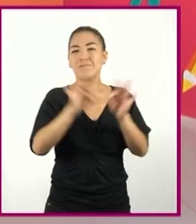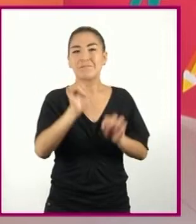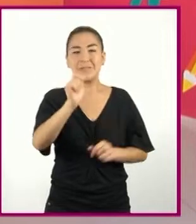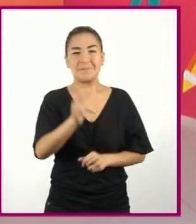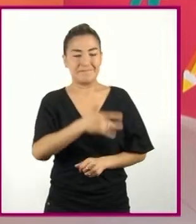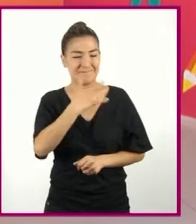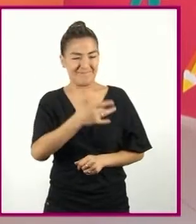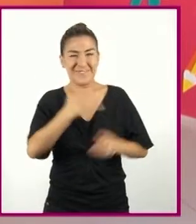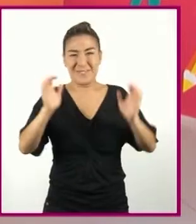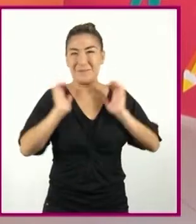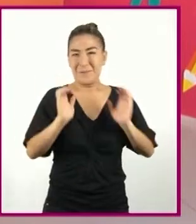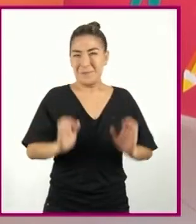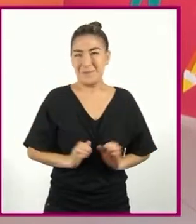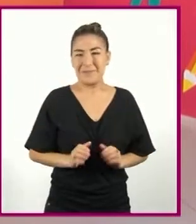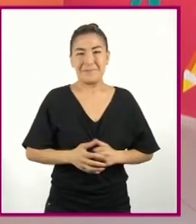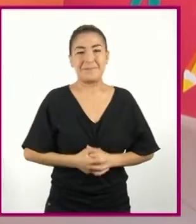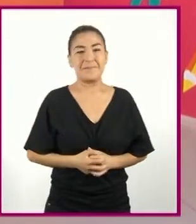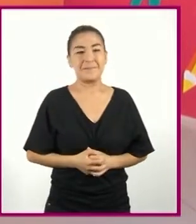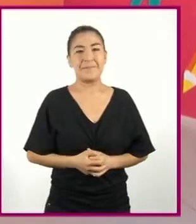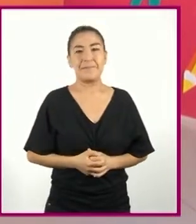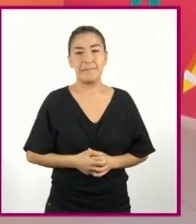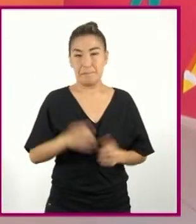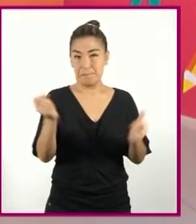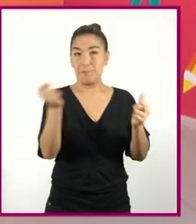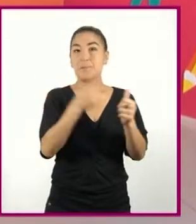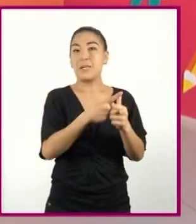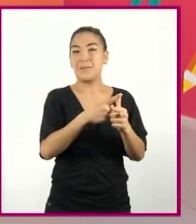nuestros cuerpos? Lo primero